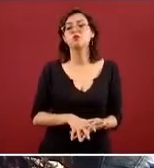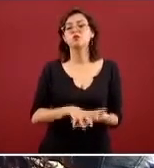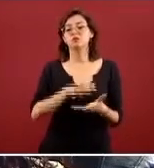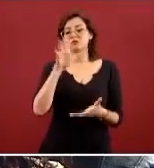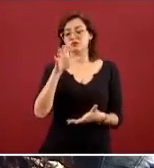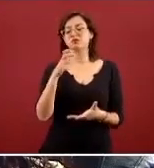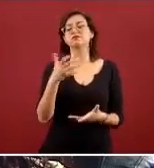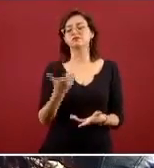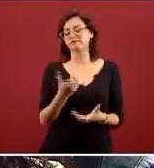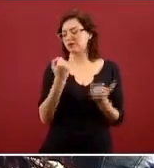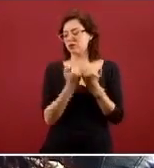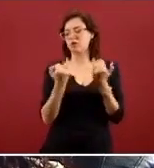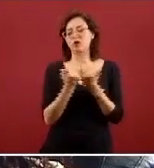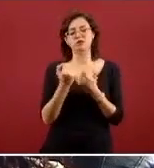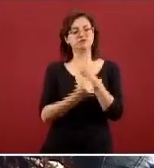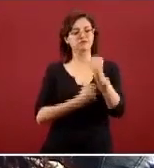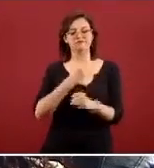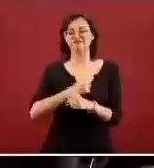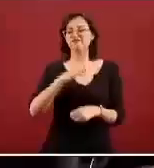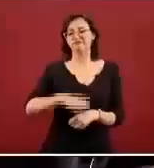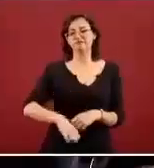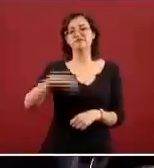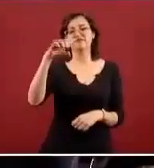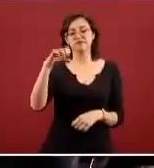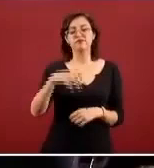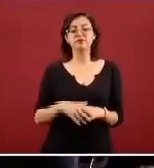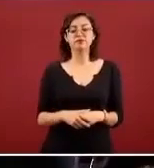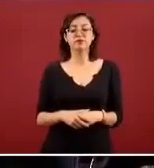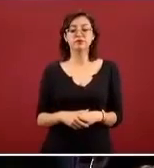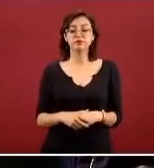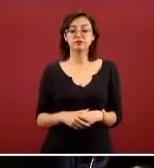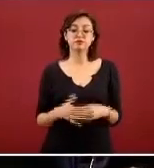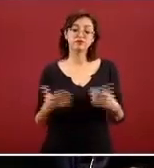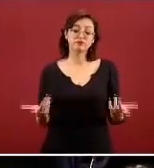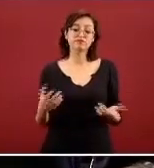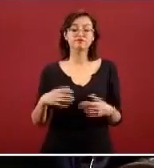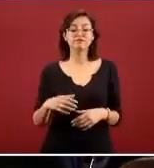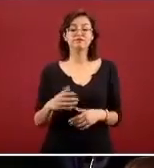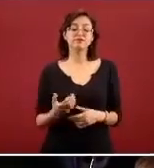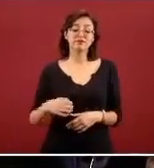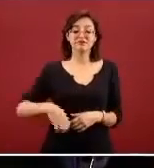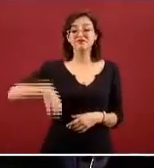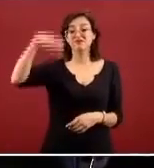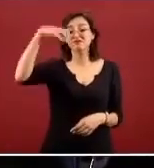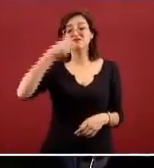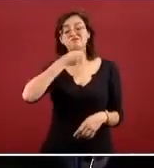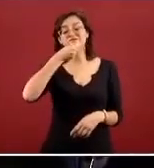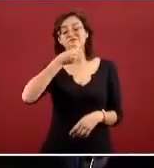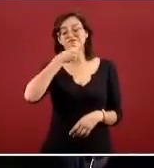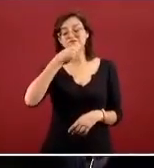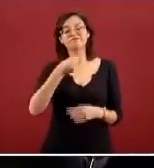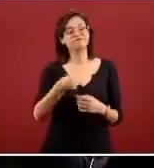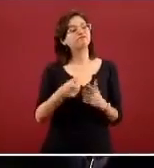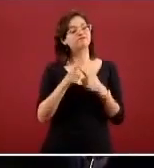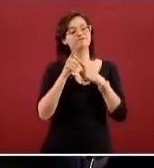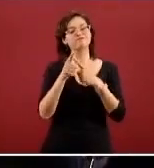en estos grupos. Volvemos nuevamente a ver cómo tener edad avanzada o ser adulto mayor continúa siendo un factor de